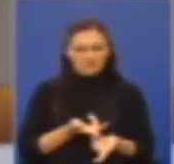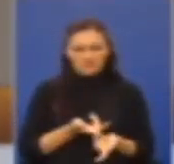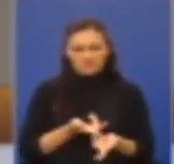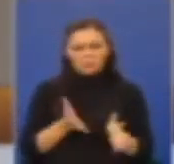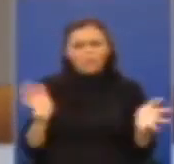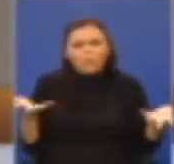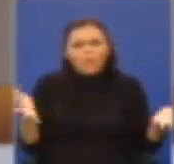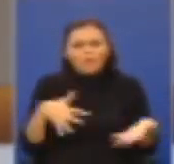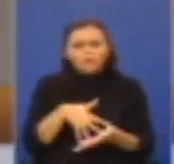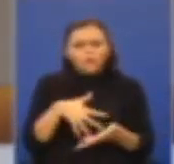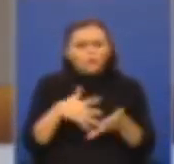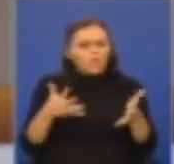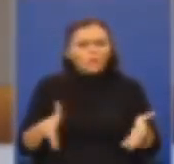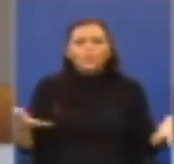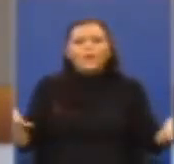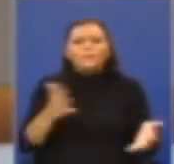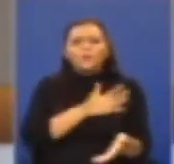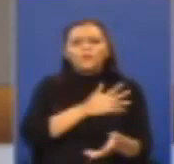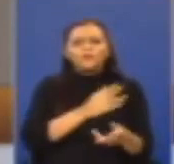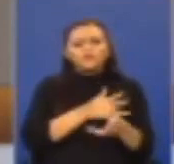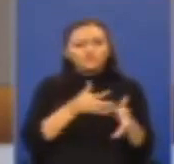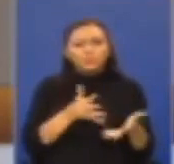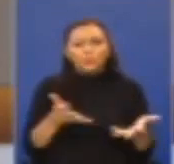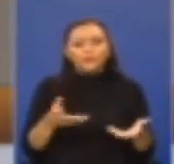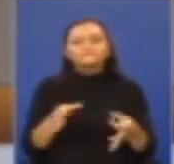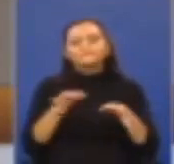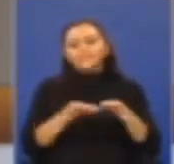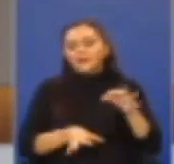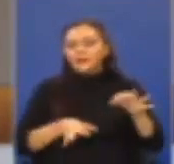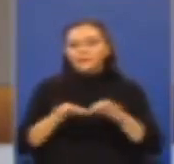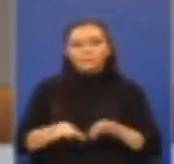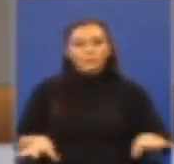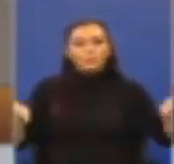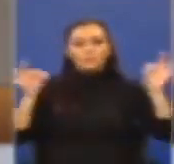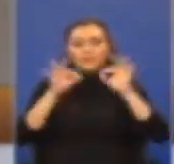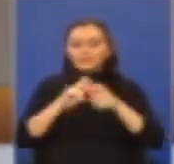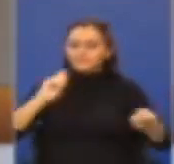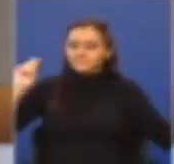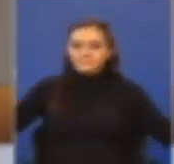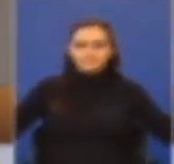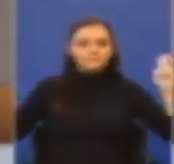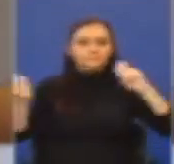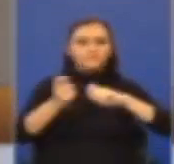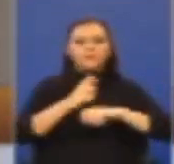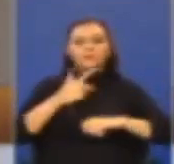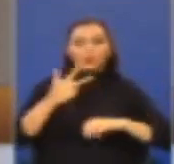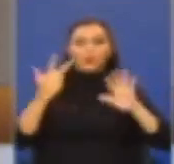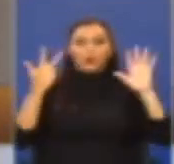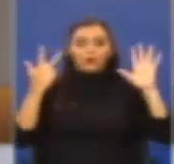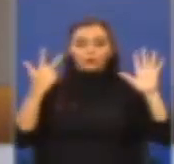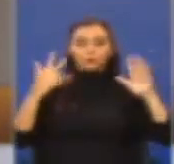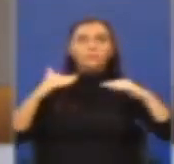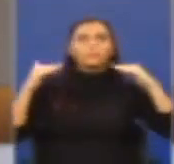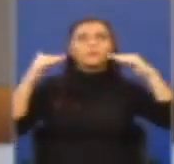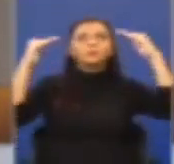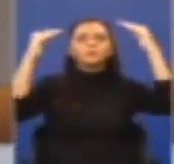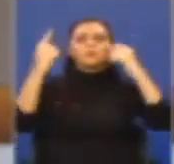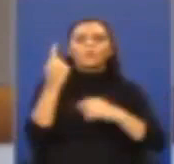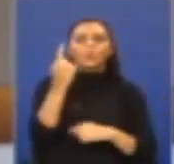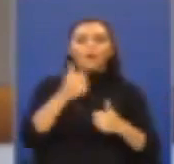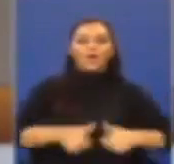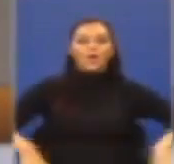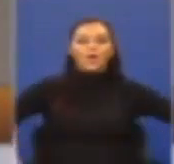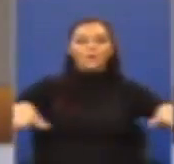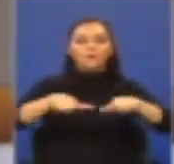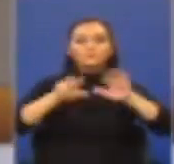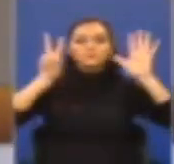sin estudiantes y sin profesores. Entonces, lo más importante fue de cambiar de esta universidad con 8 pisos, pero uno solo de aulas y 7 pisos